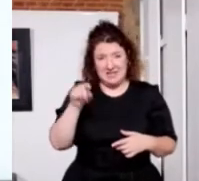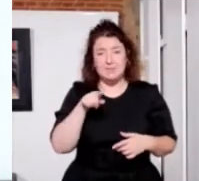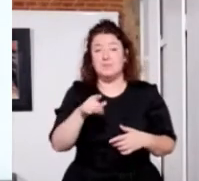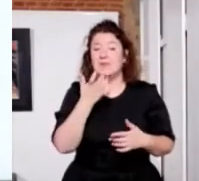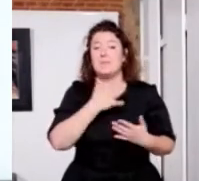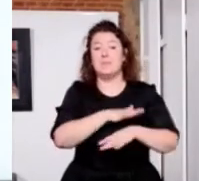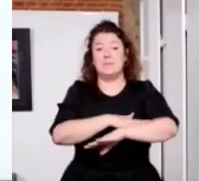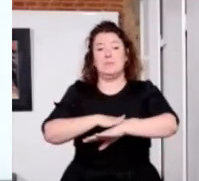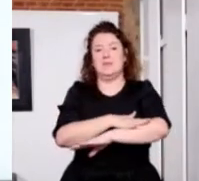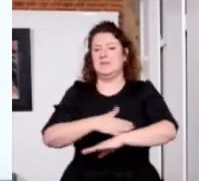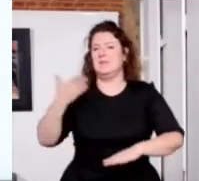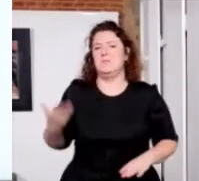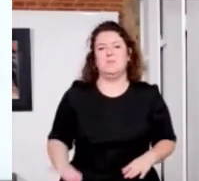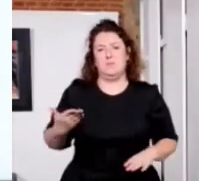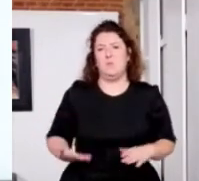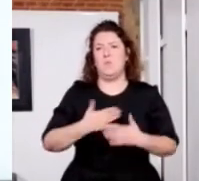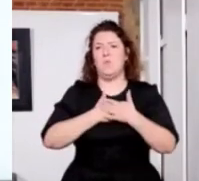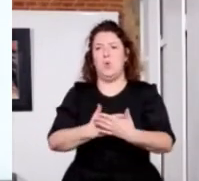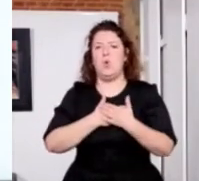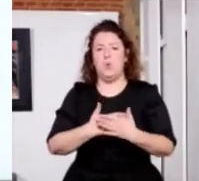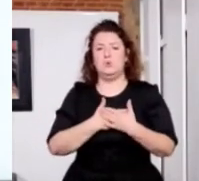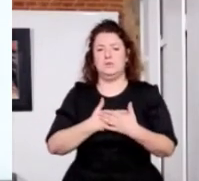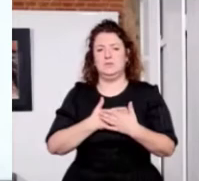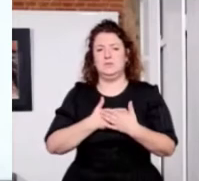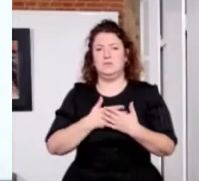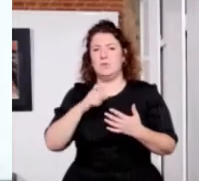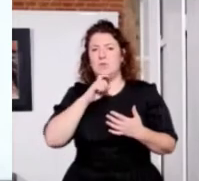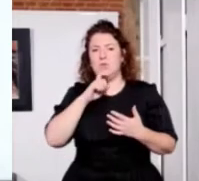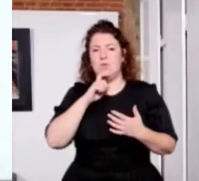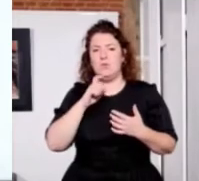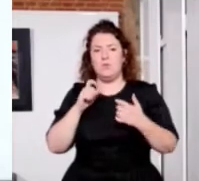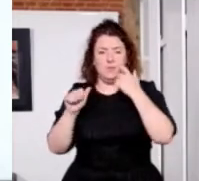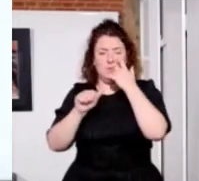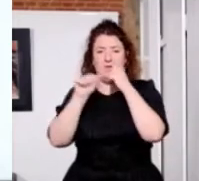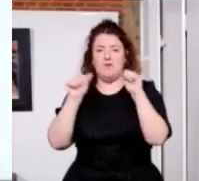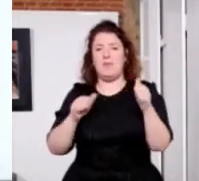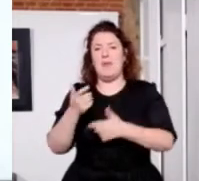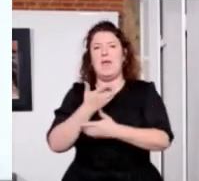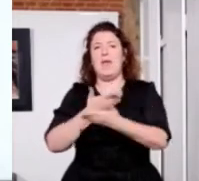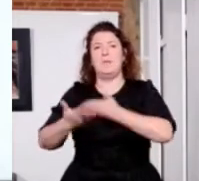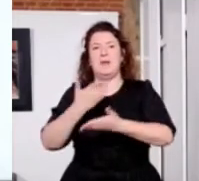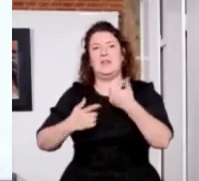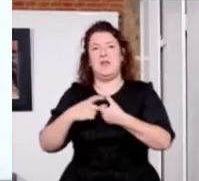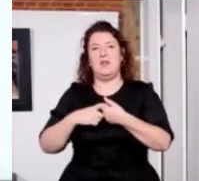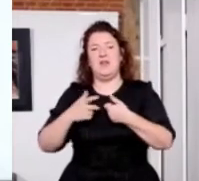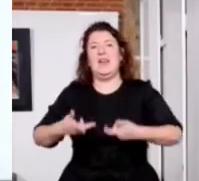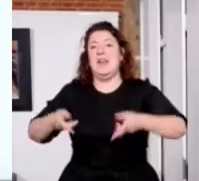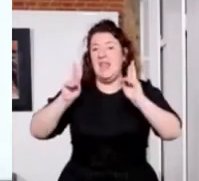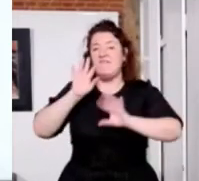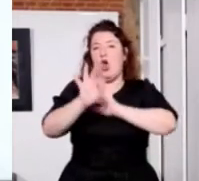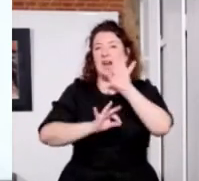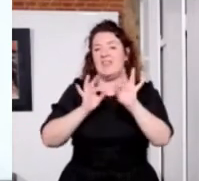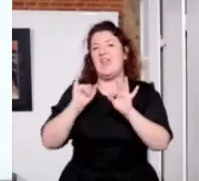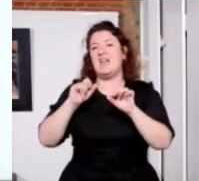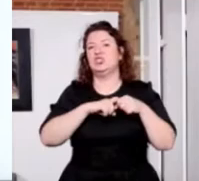Ministerio es de vital importancia el voluntariado, concebido este como una forma de participación libre, organizada y